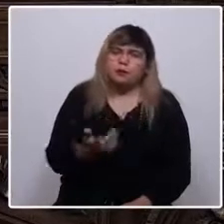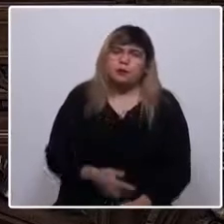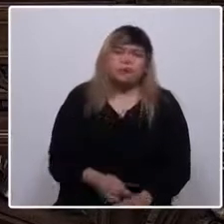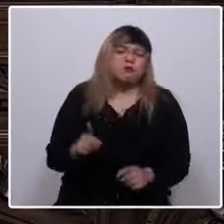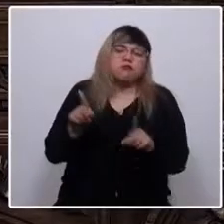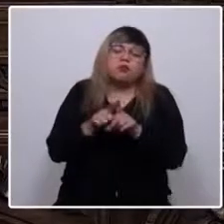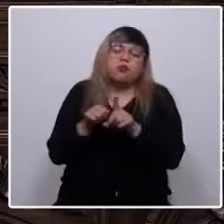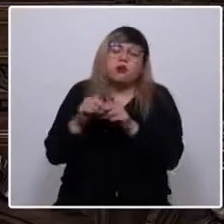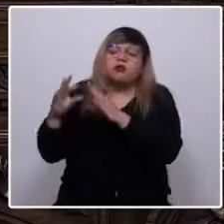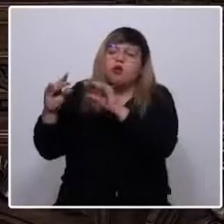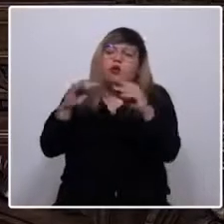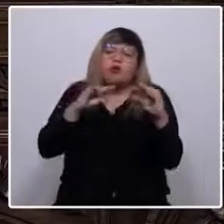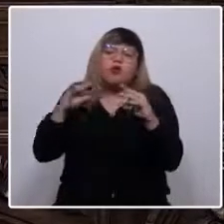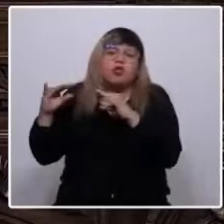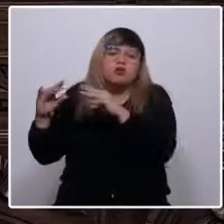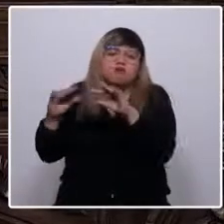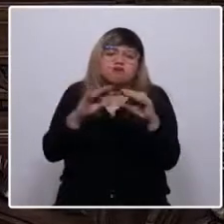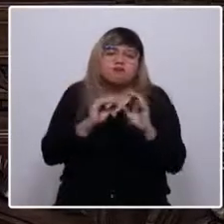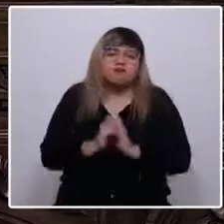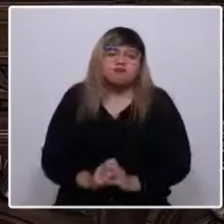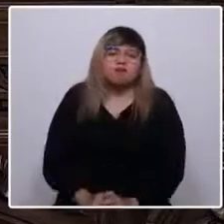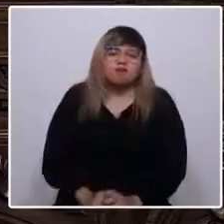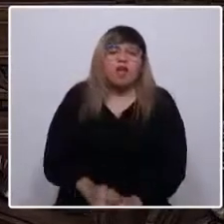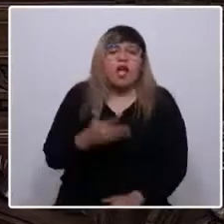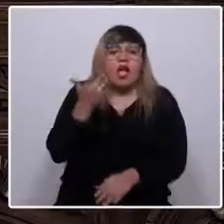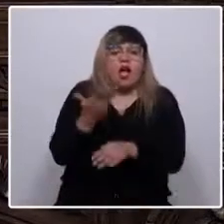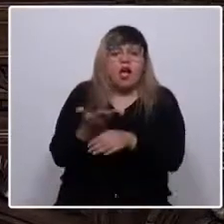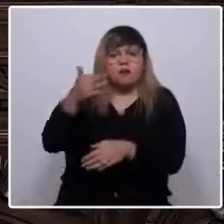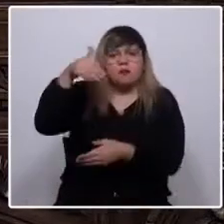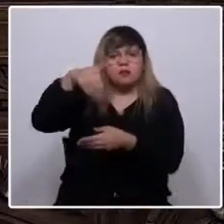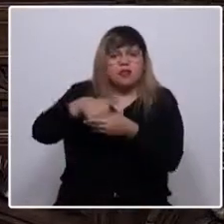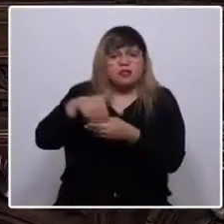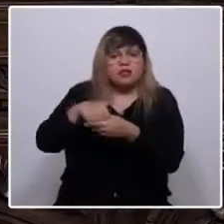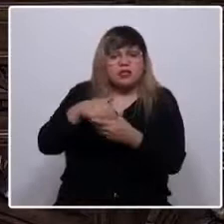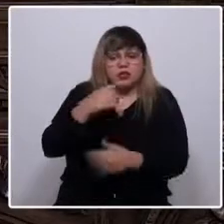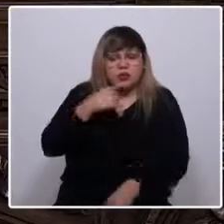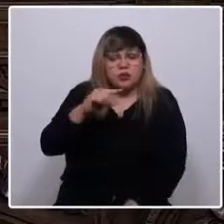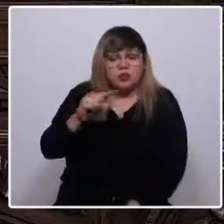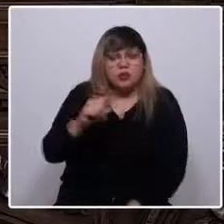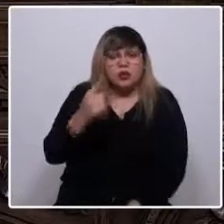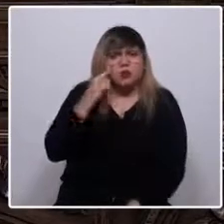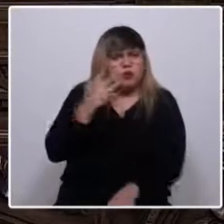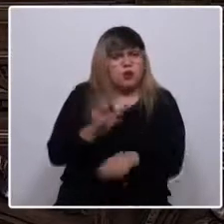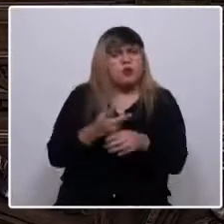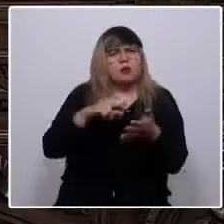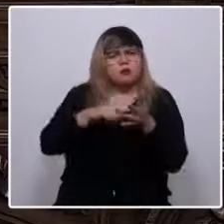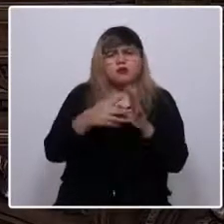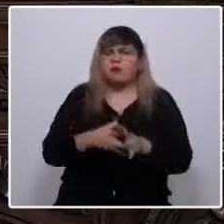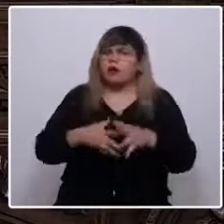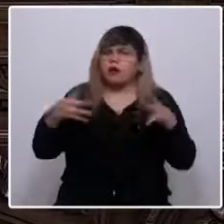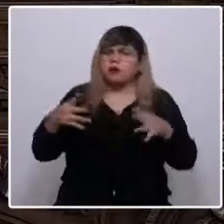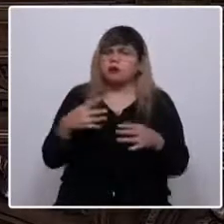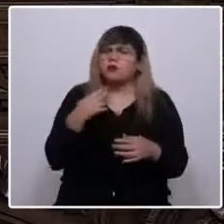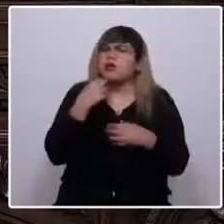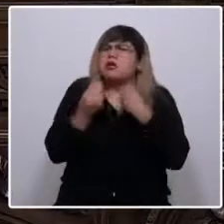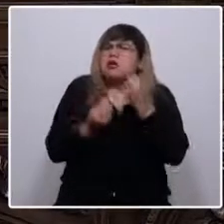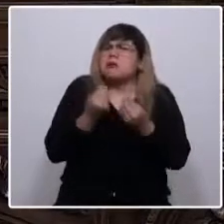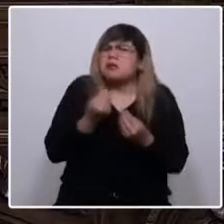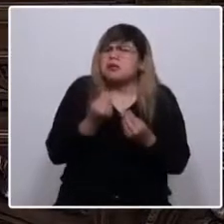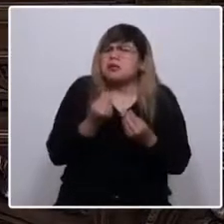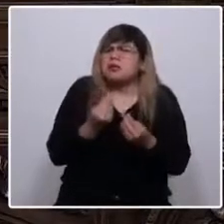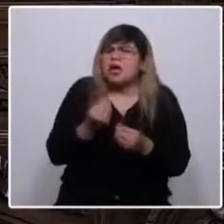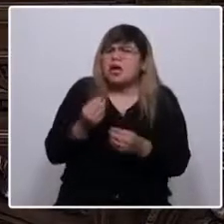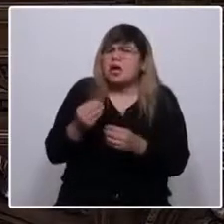ruidos si bien tenemos plebiscito dirimente pero hay un gran problema qué pasa si el congreso no lo